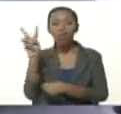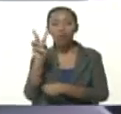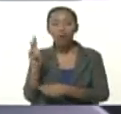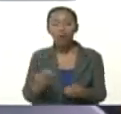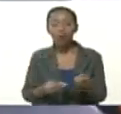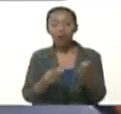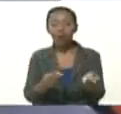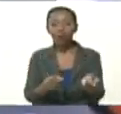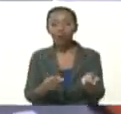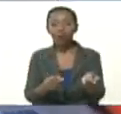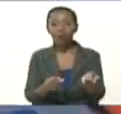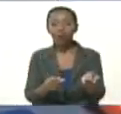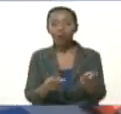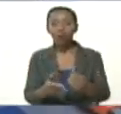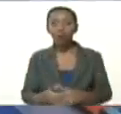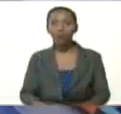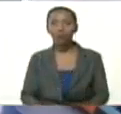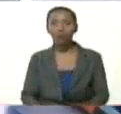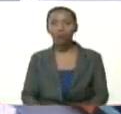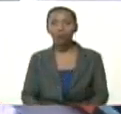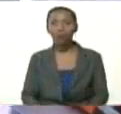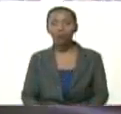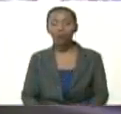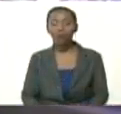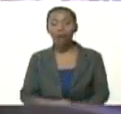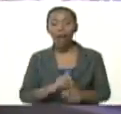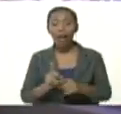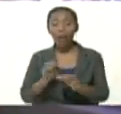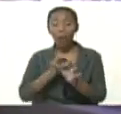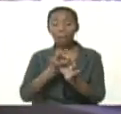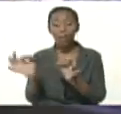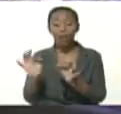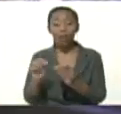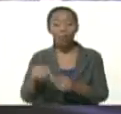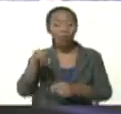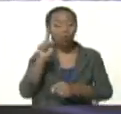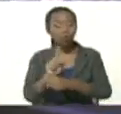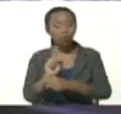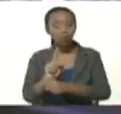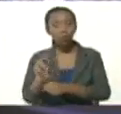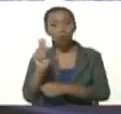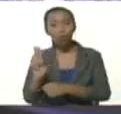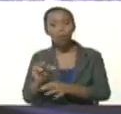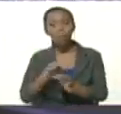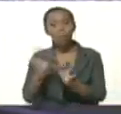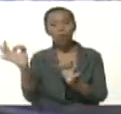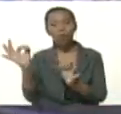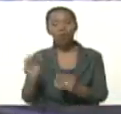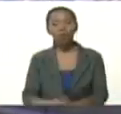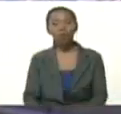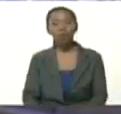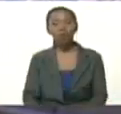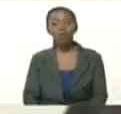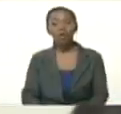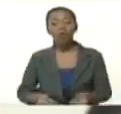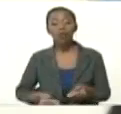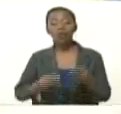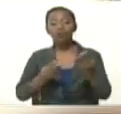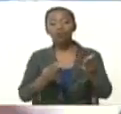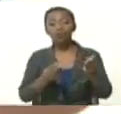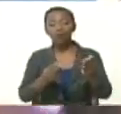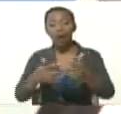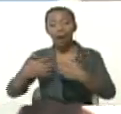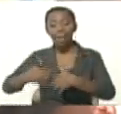¿cierto? Esto es del Petro. Del Petro. Exclusivamente del Petro. Correcto. Y esto se le va a entregar... A los locales comerciales. A los